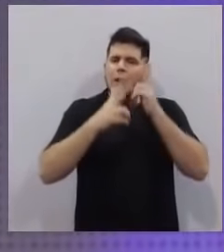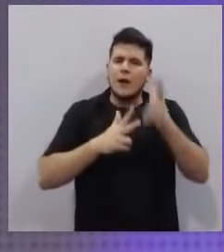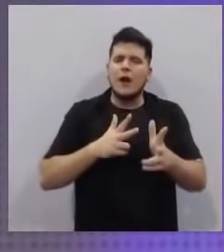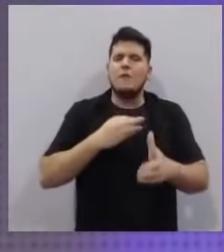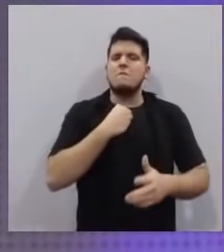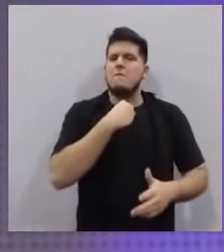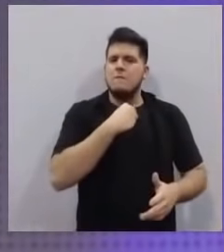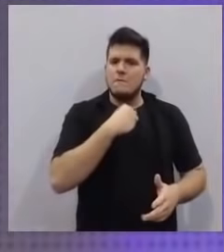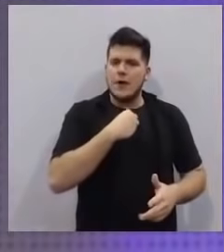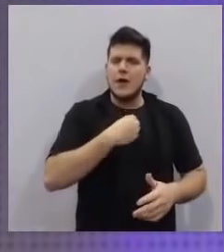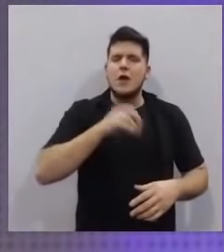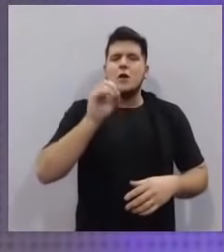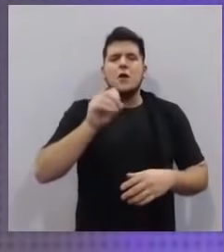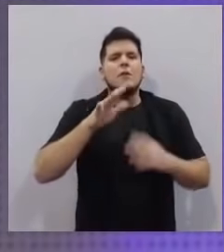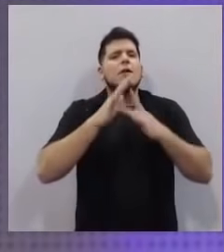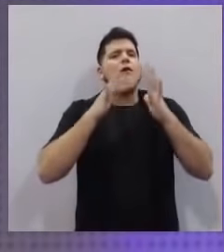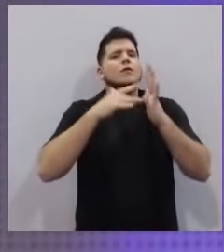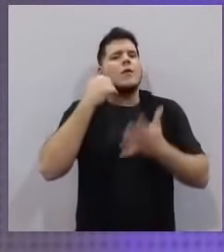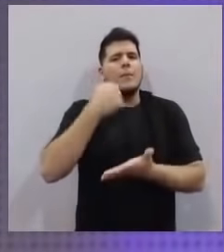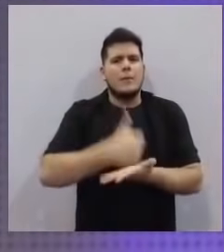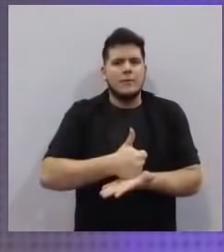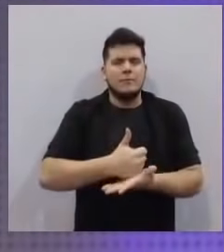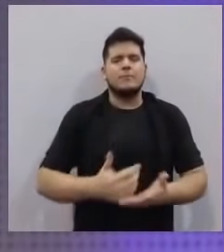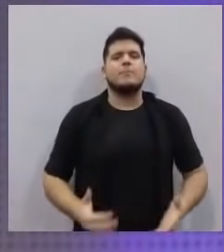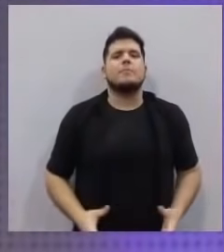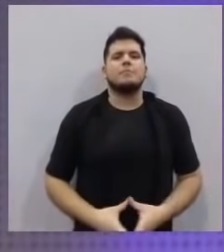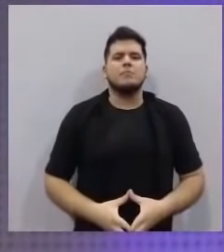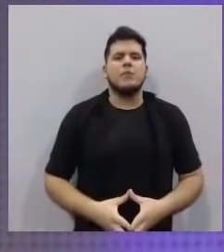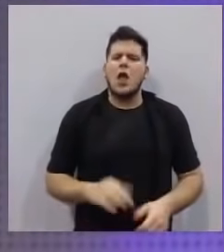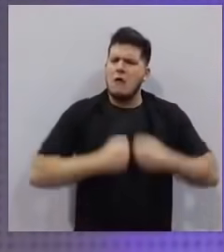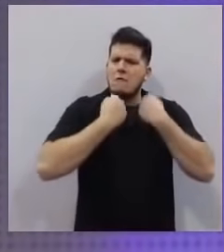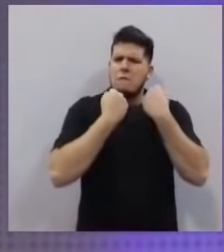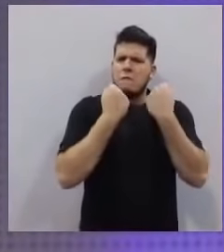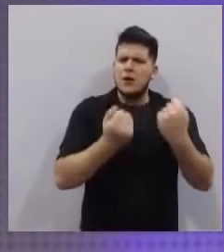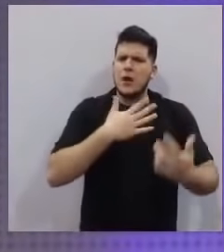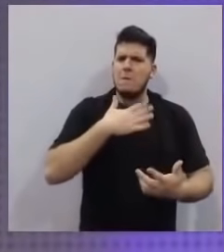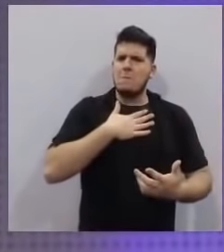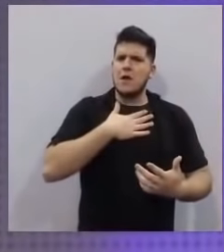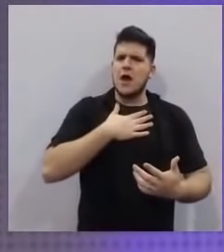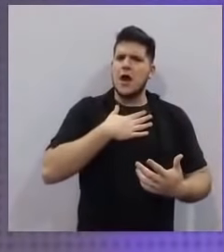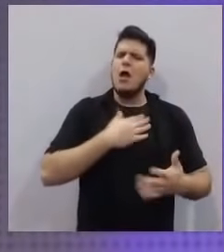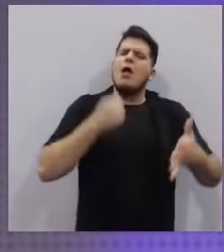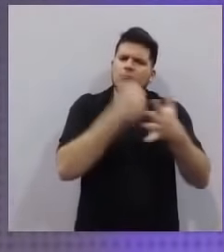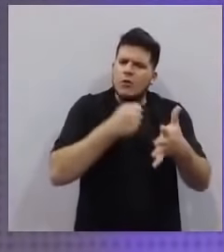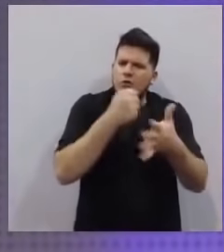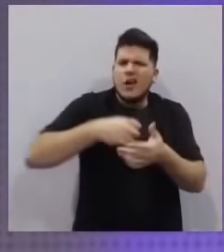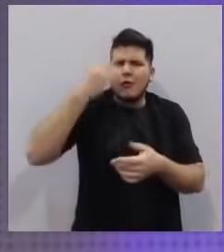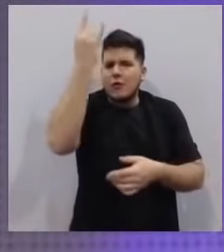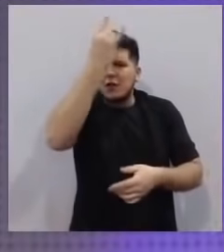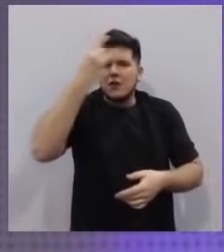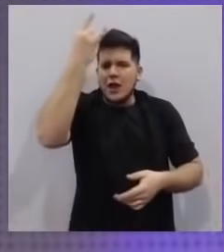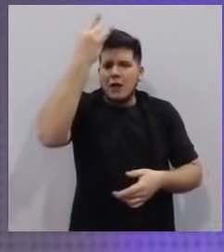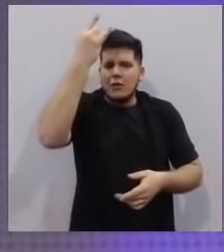no es con su fuerza es en el nombre de jesus y usted nunca por más que tenga lucha forma que tenga pruebas que tenga